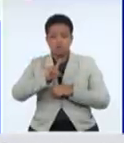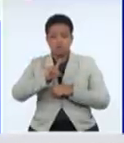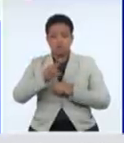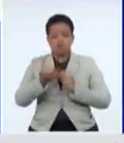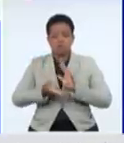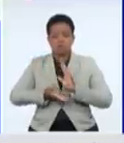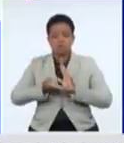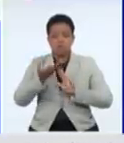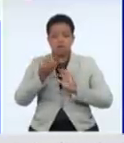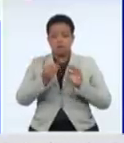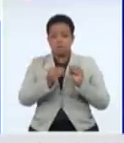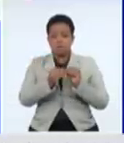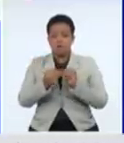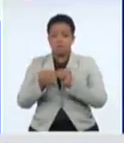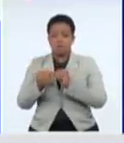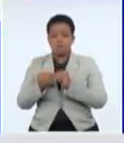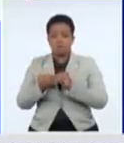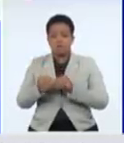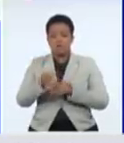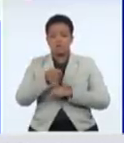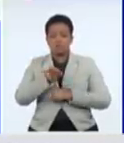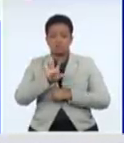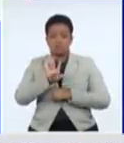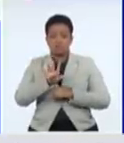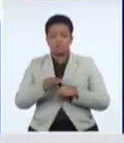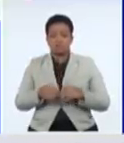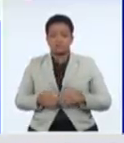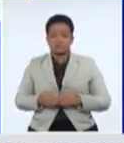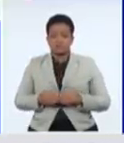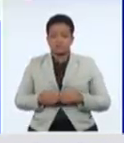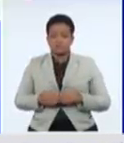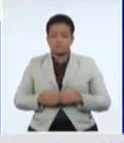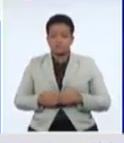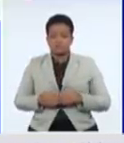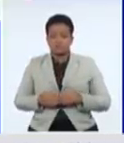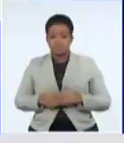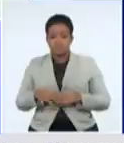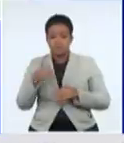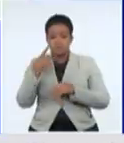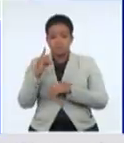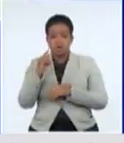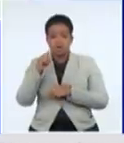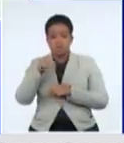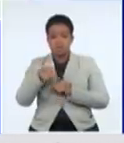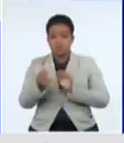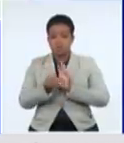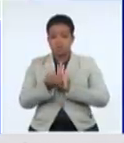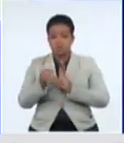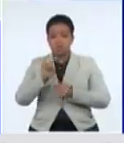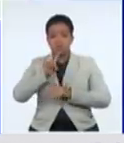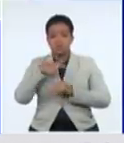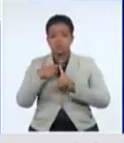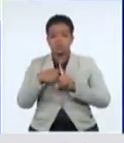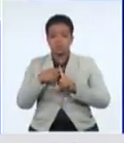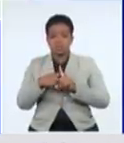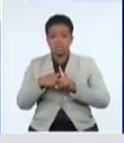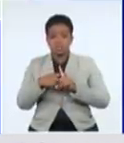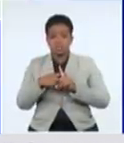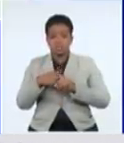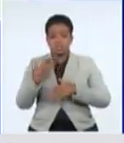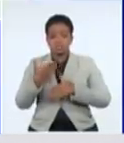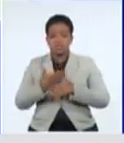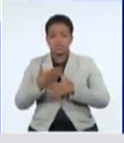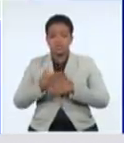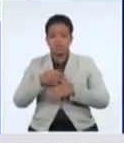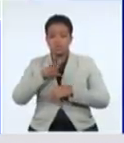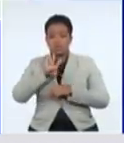y con una transmisión en 5 de sus 9 municipios. Palma Soriano hoy confirma 9 positivos, Santiago de Cuba 4,